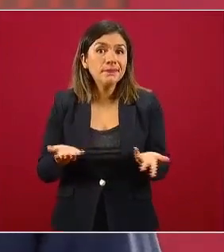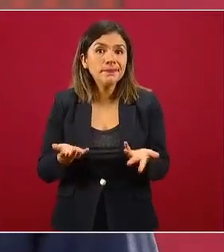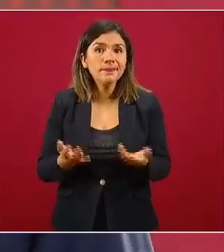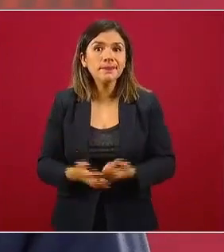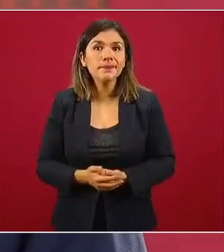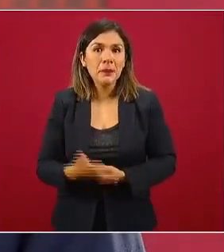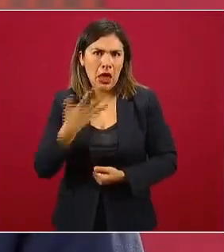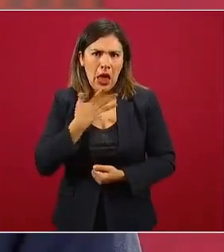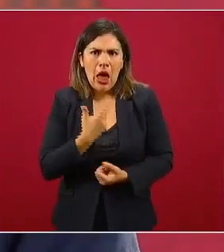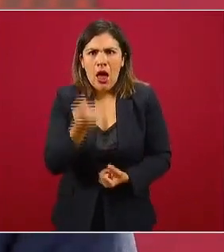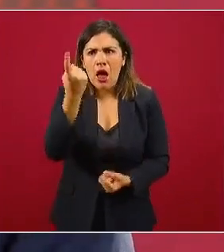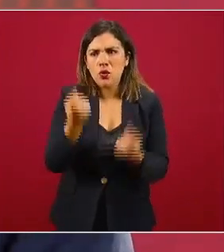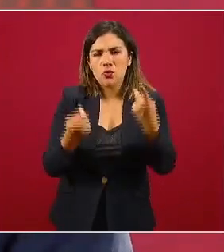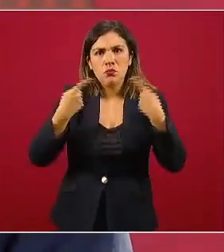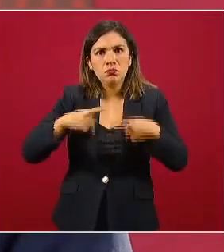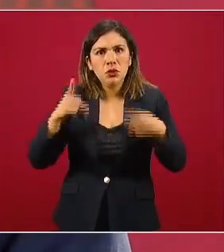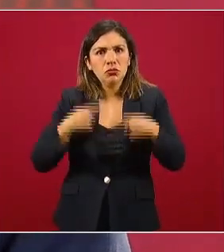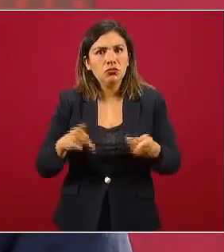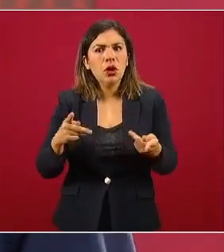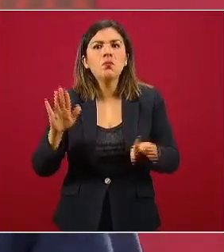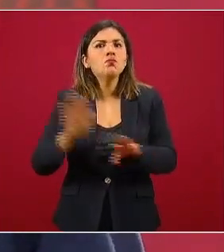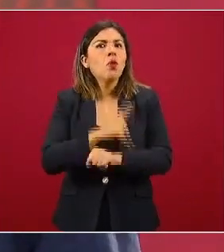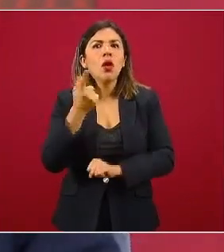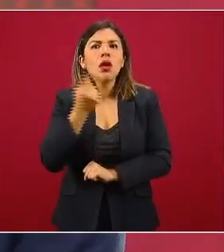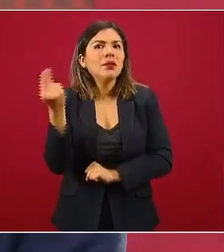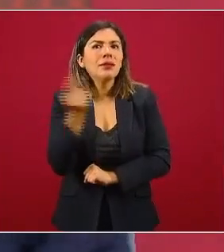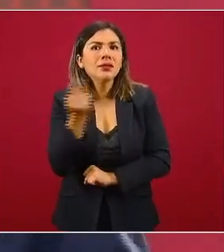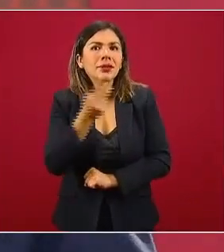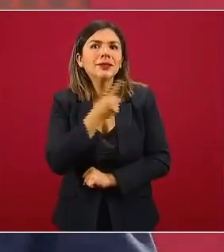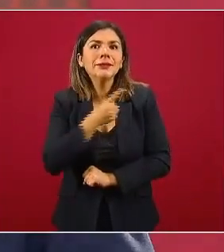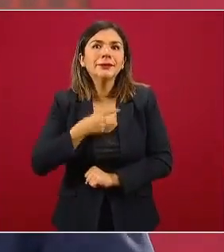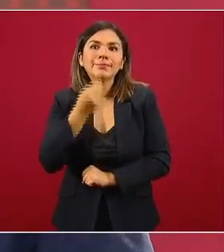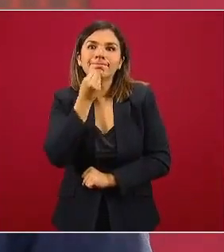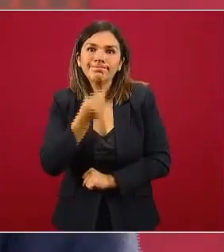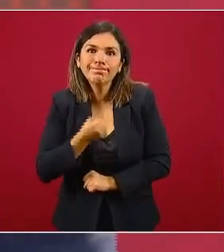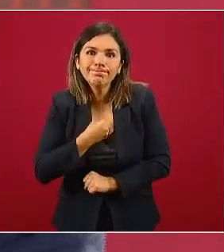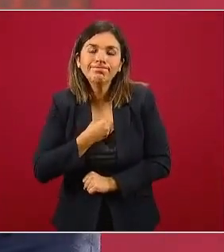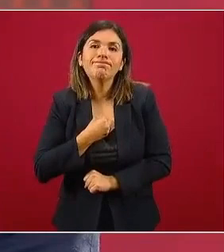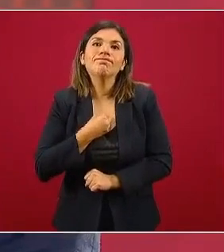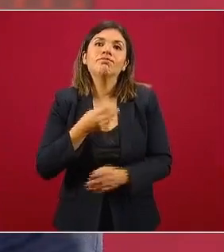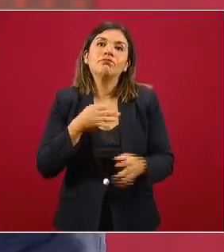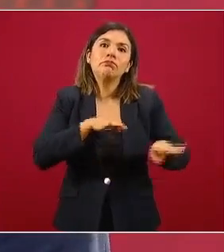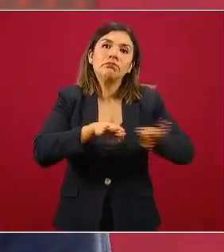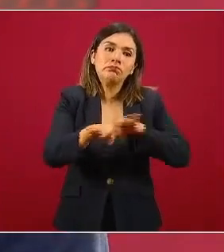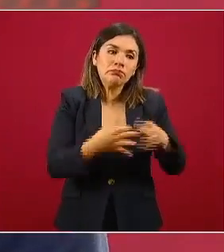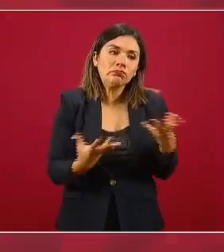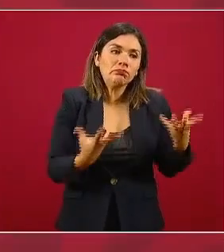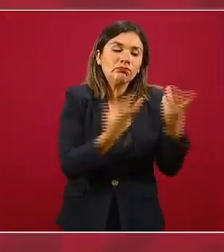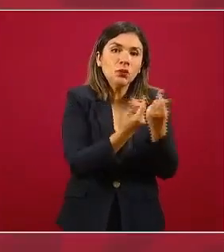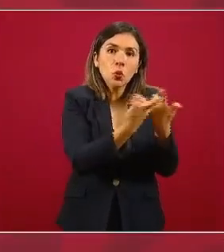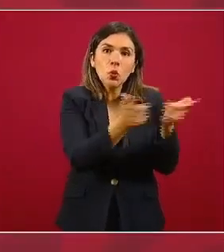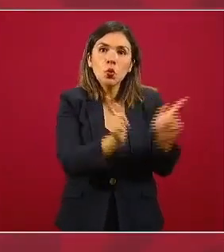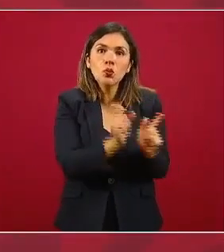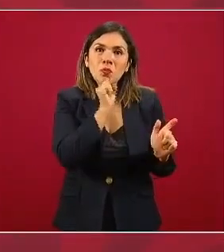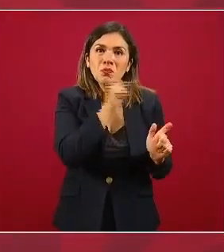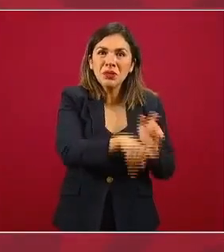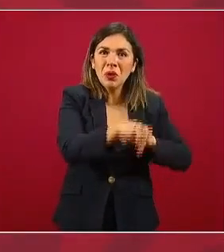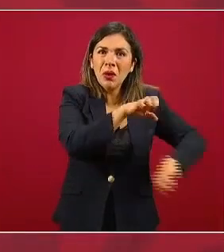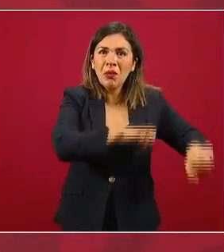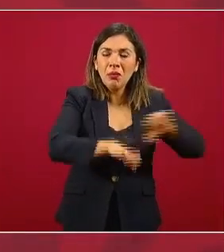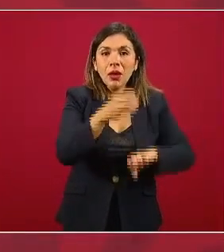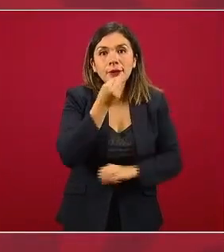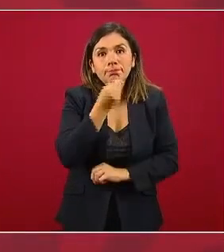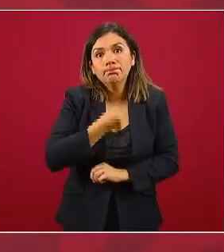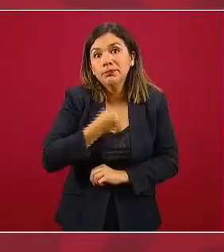Sí, hay gente que pues que por la necesidad tiene que trabajar en estos grupos